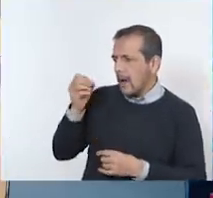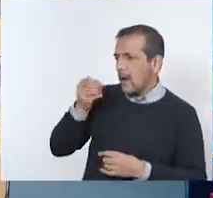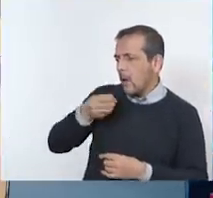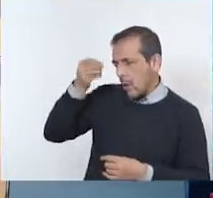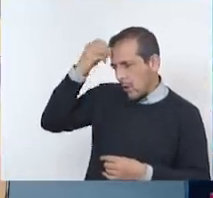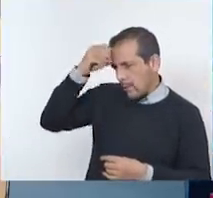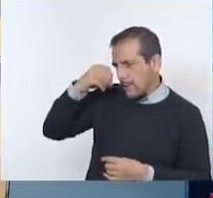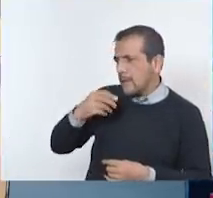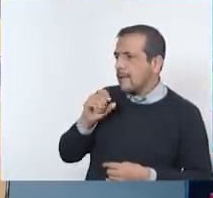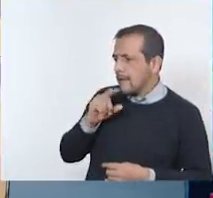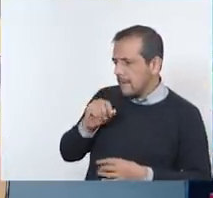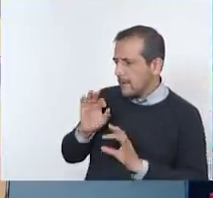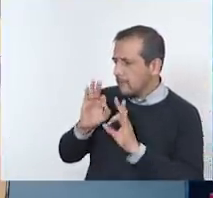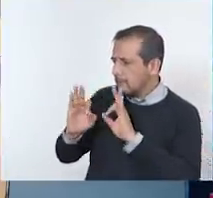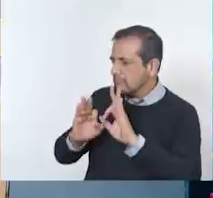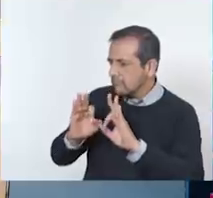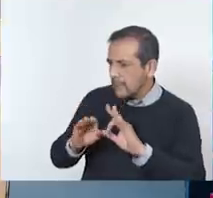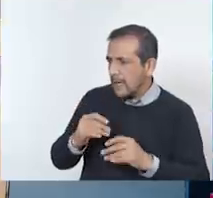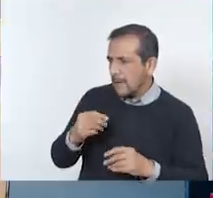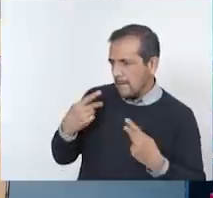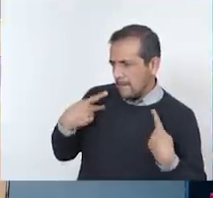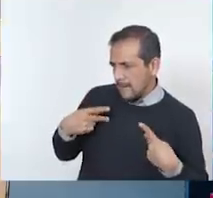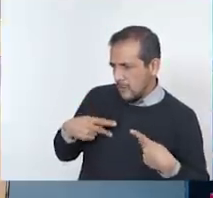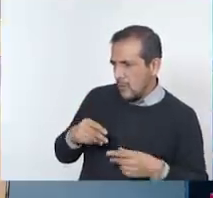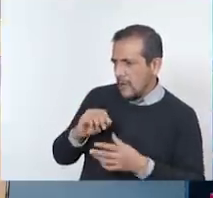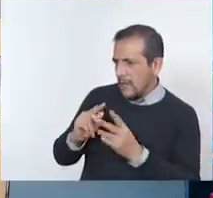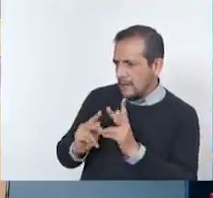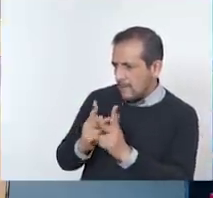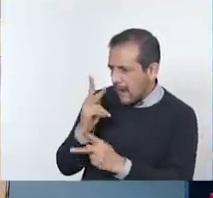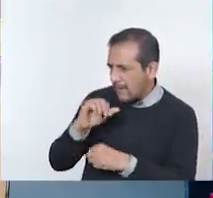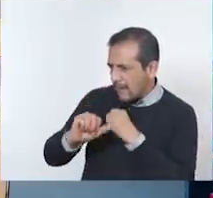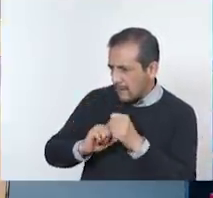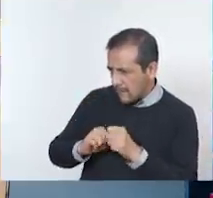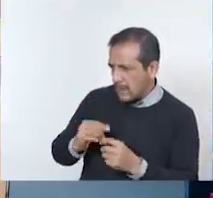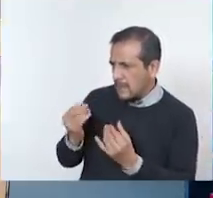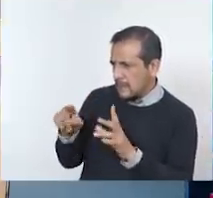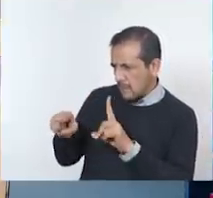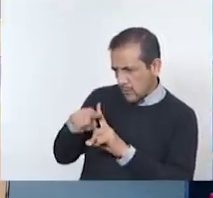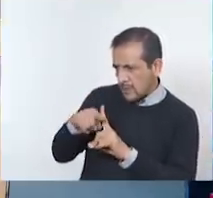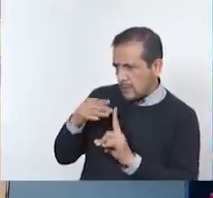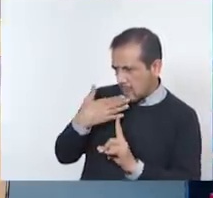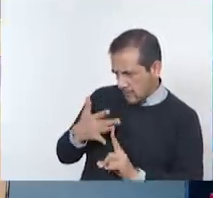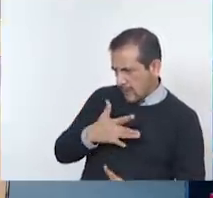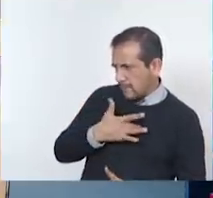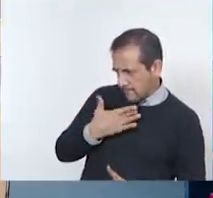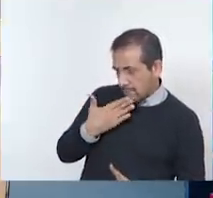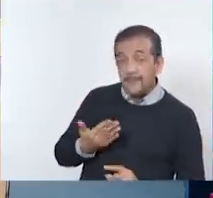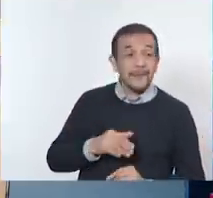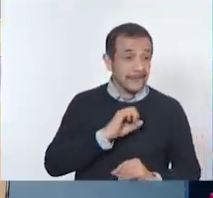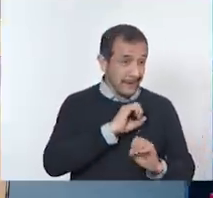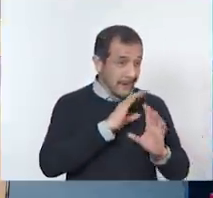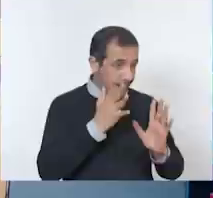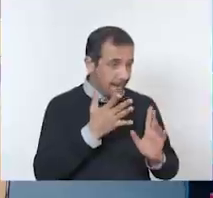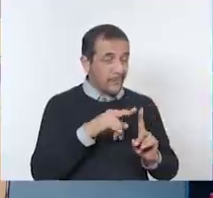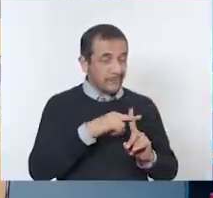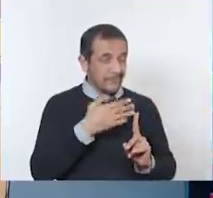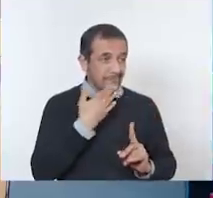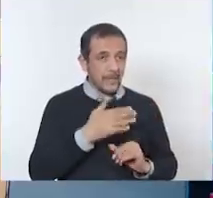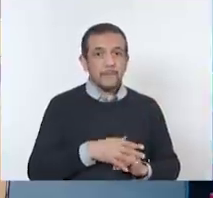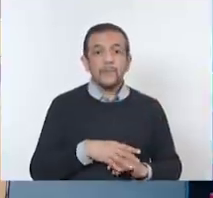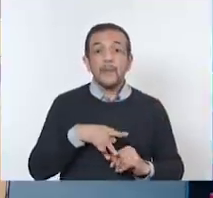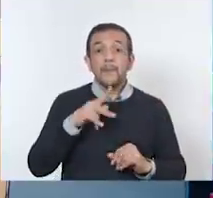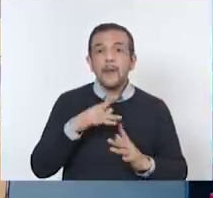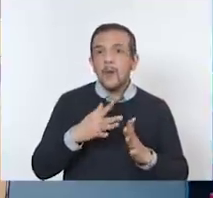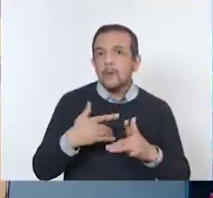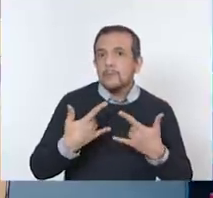vivos, ¿tiene consecuencias positivas? Por supuesto. Bueno, ¿y qué les parece si antes de irnos quieren